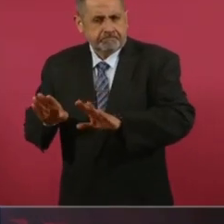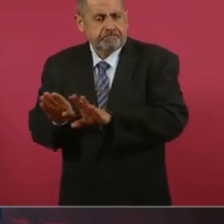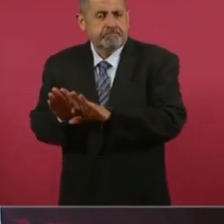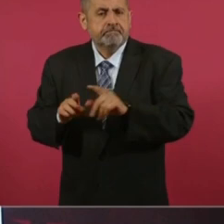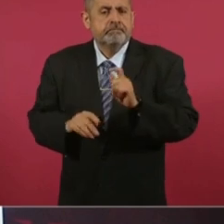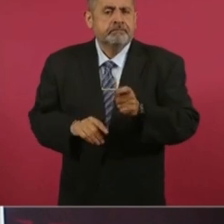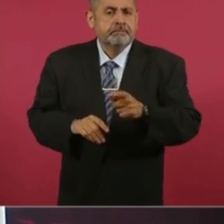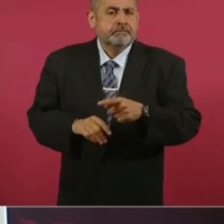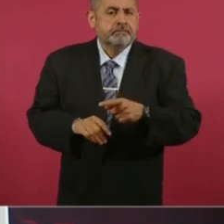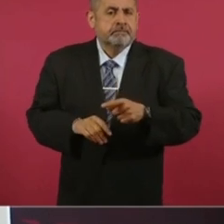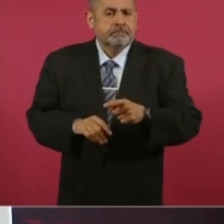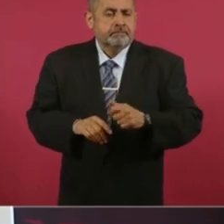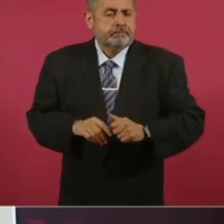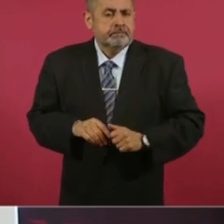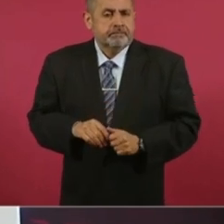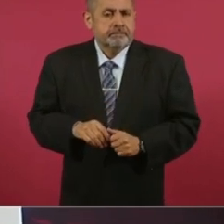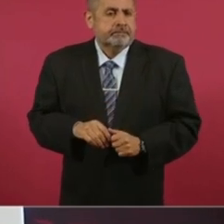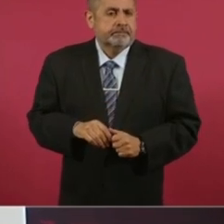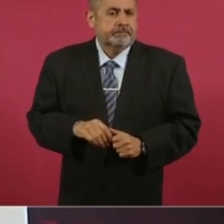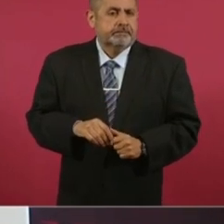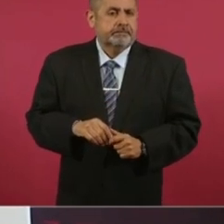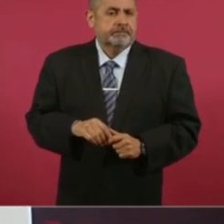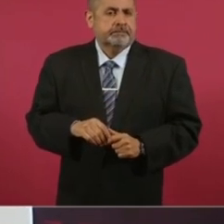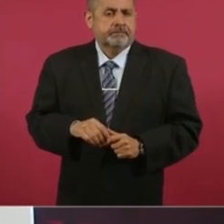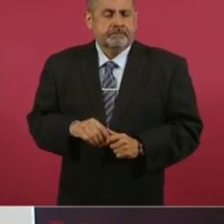sobre todo de